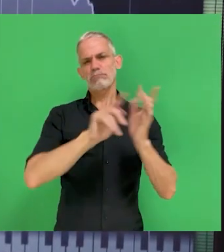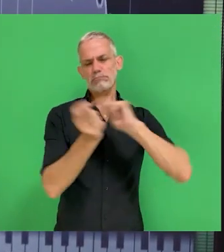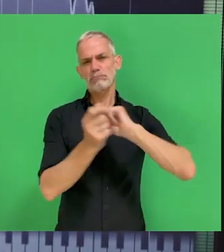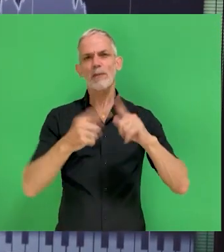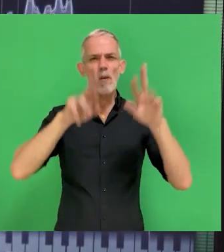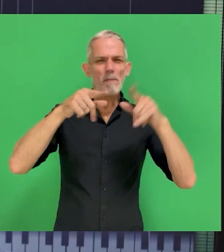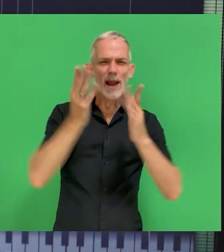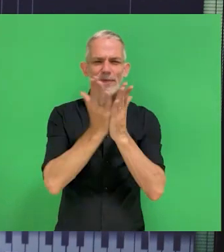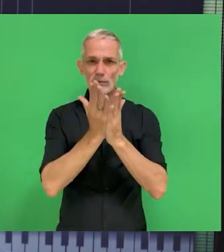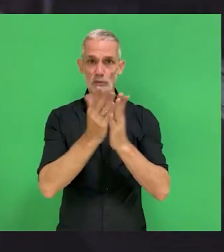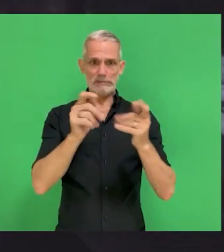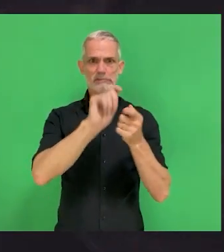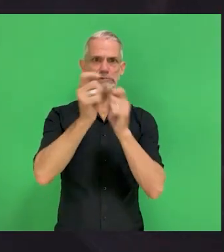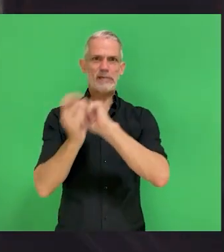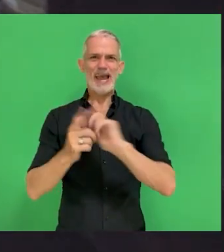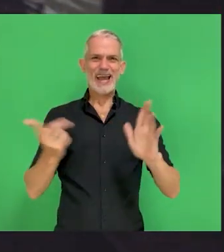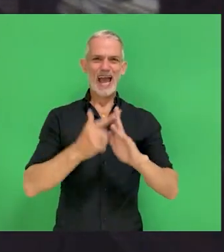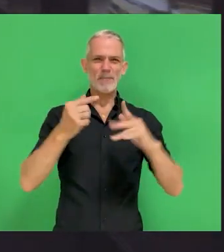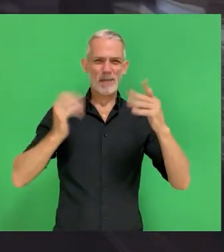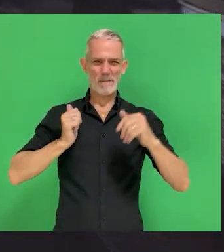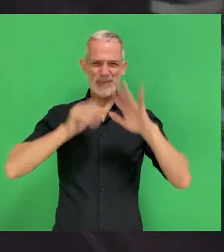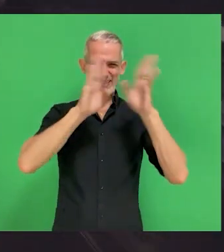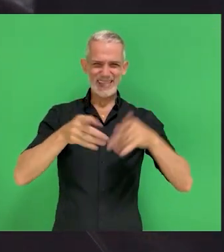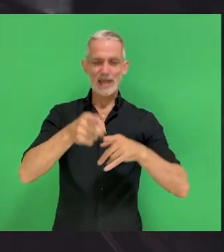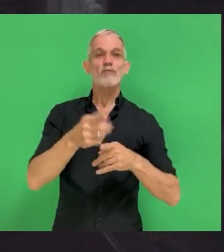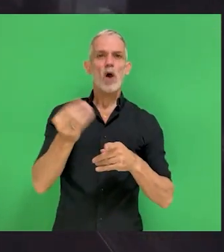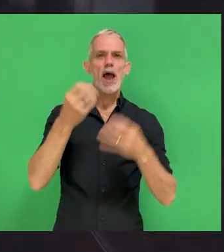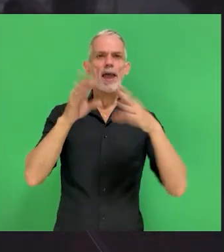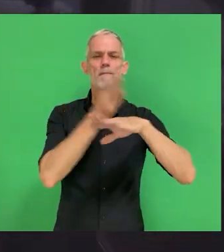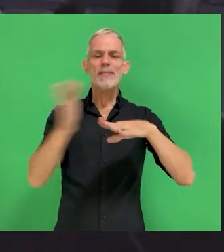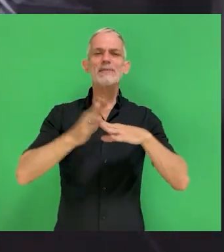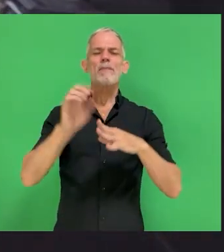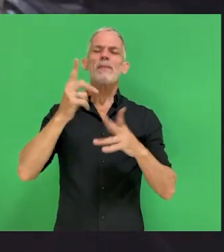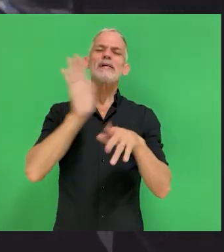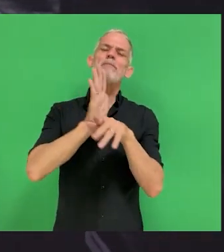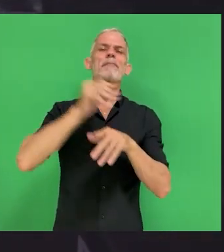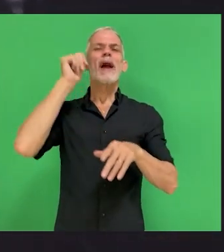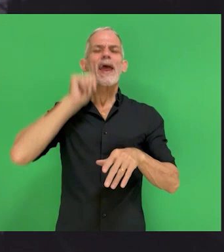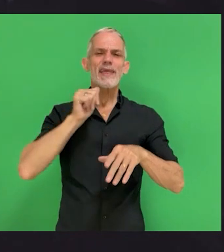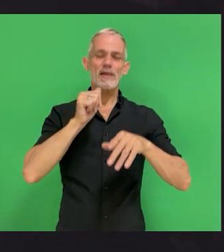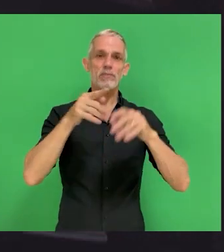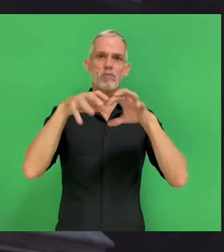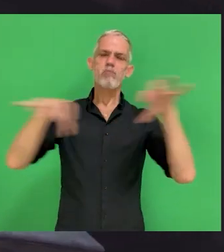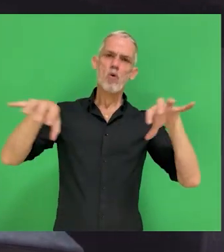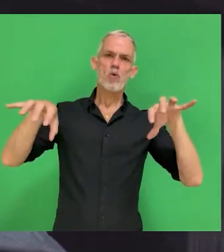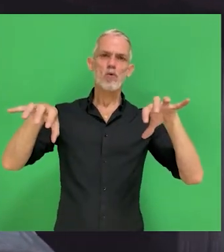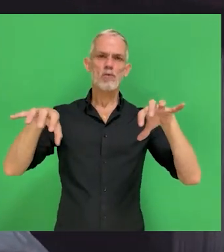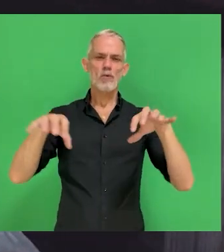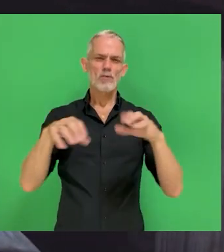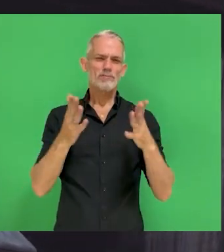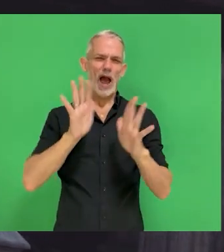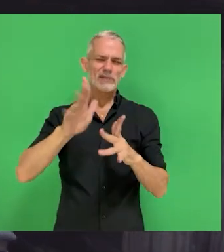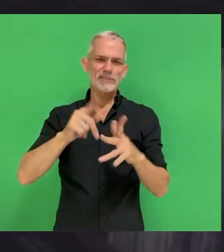los planes de estudio. Entonces yo creo que ahí se inicia la primera herida de la gran grieta, de la gran